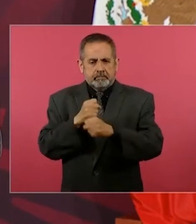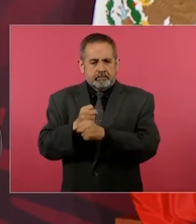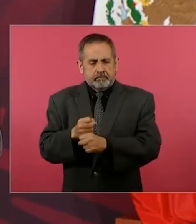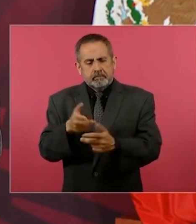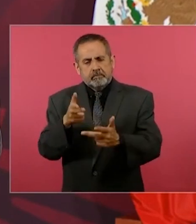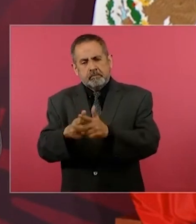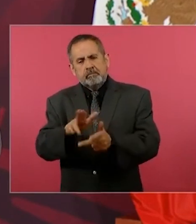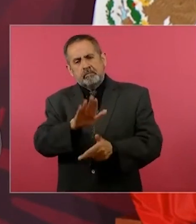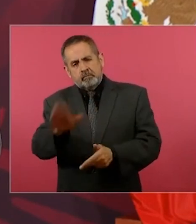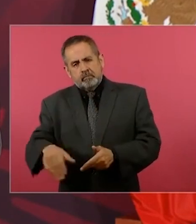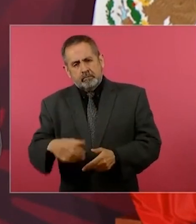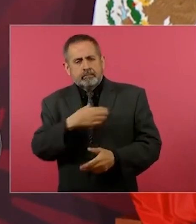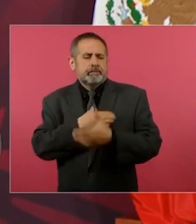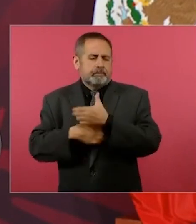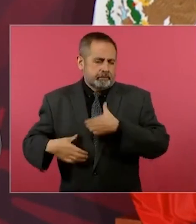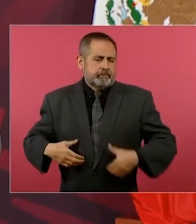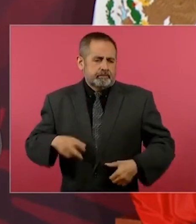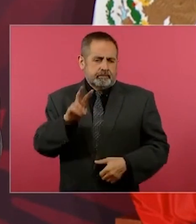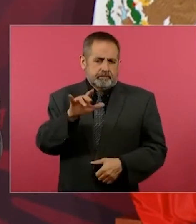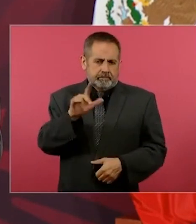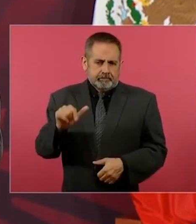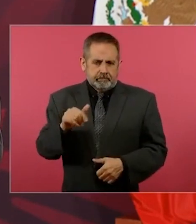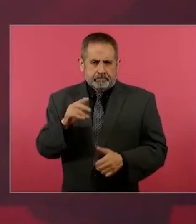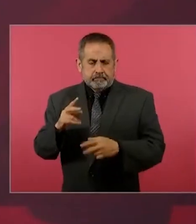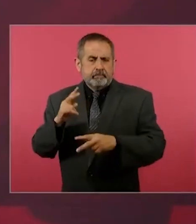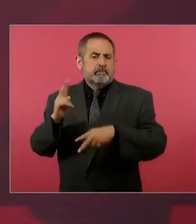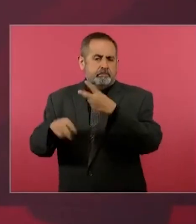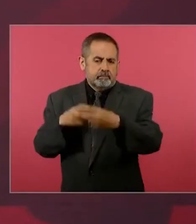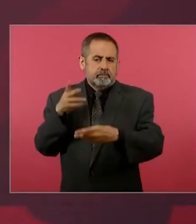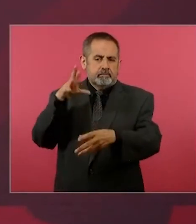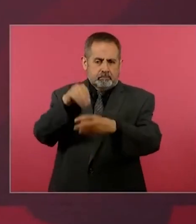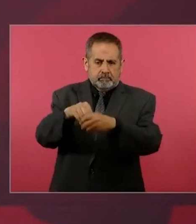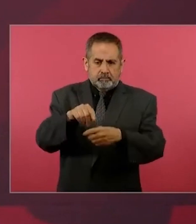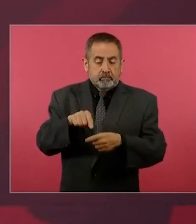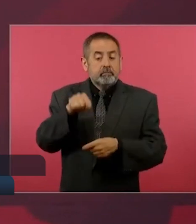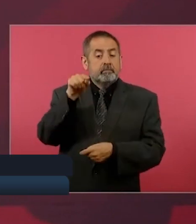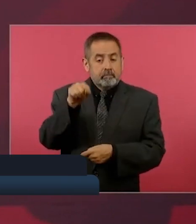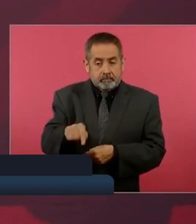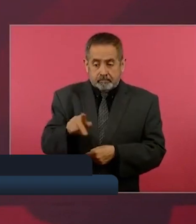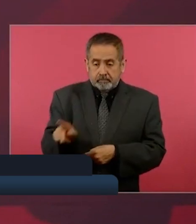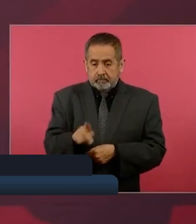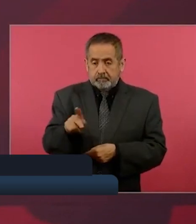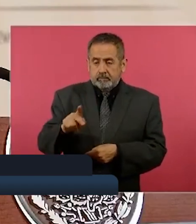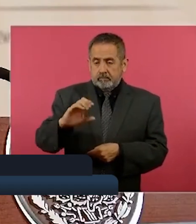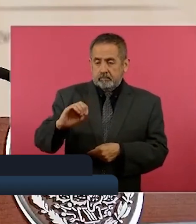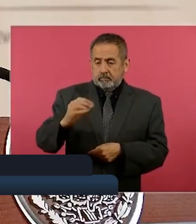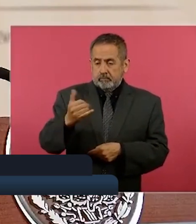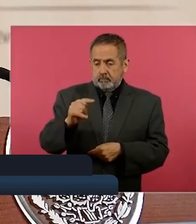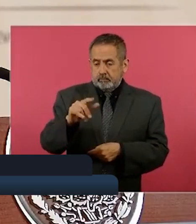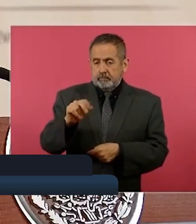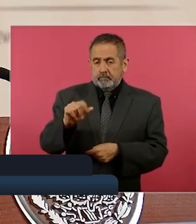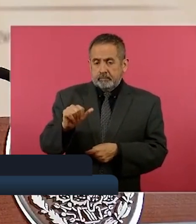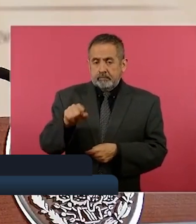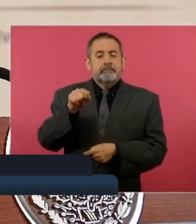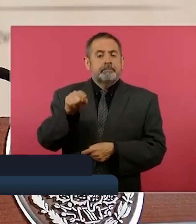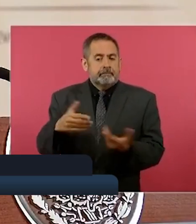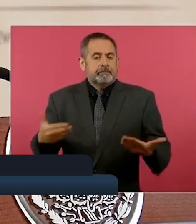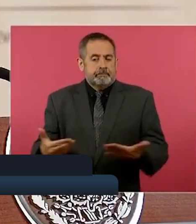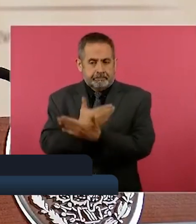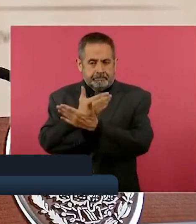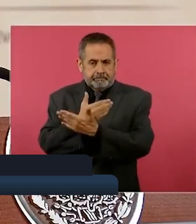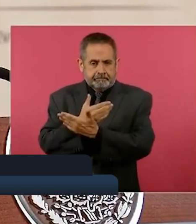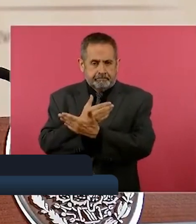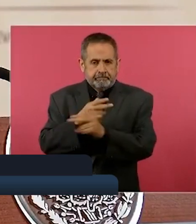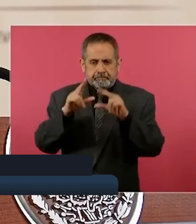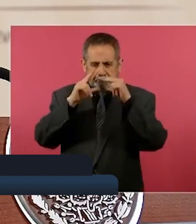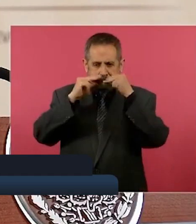las dos reformas laborales que anunció el presidente Andrés Manuel López Obrador en Veracruz este fin de semana son muy importantes sin duda si